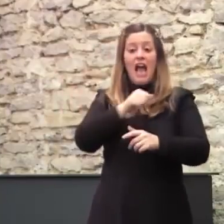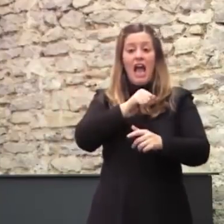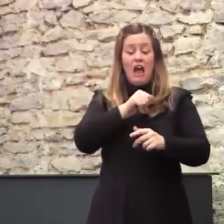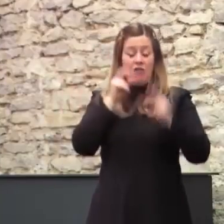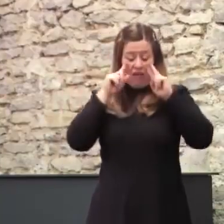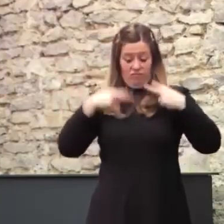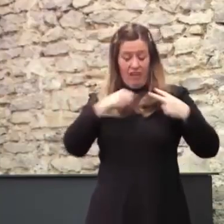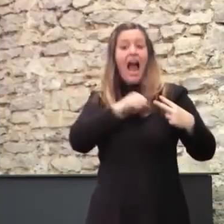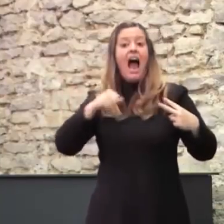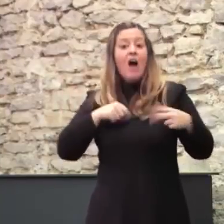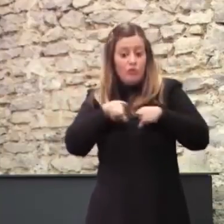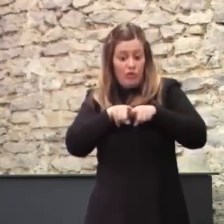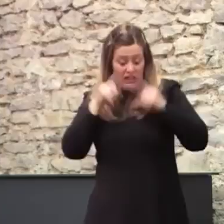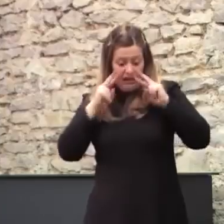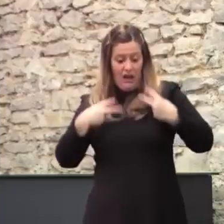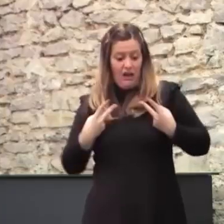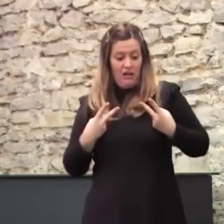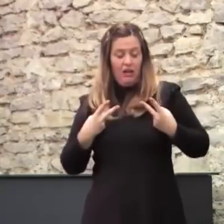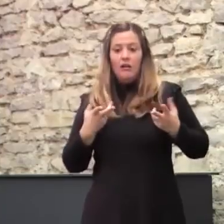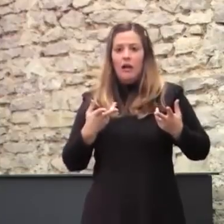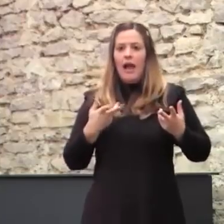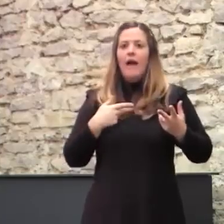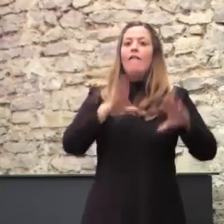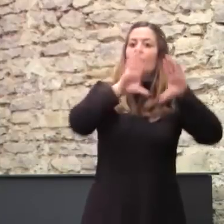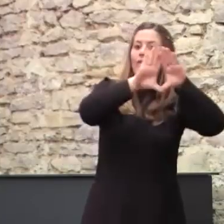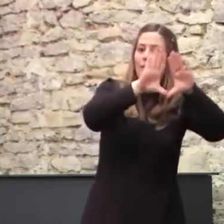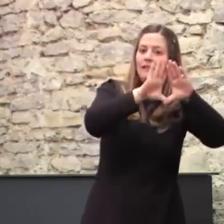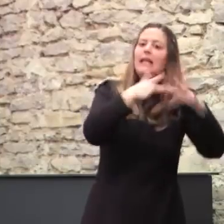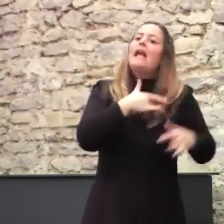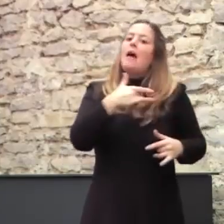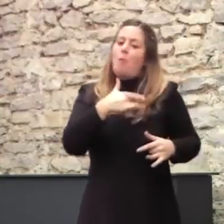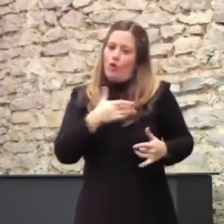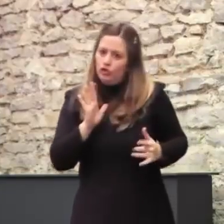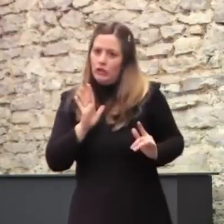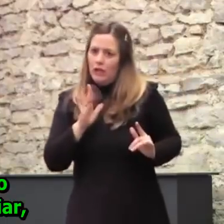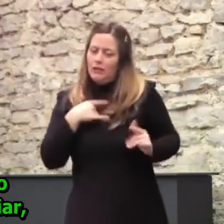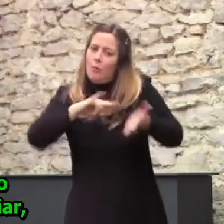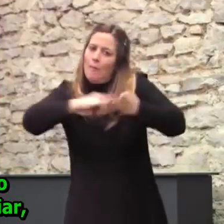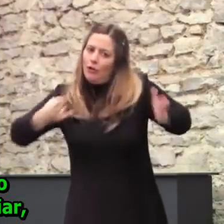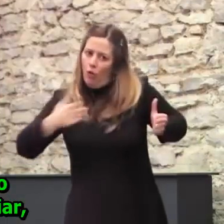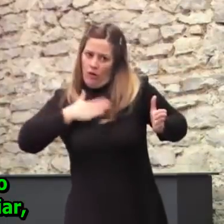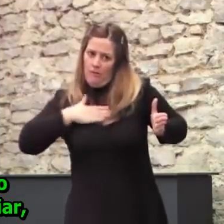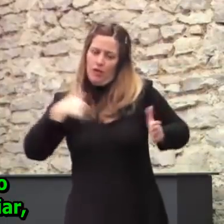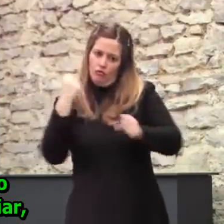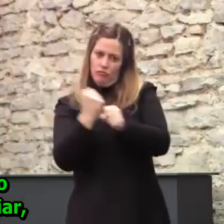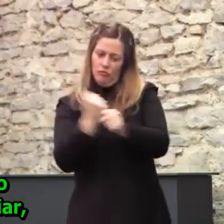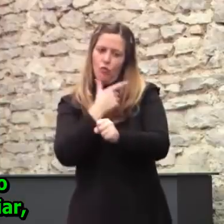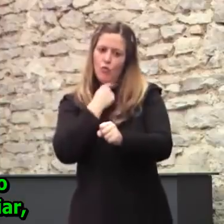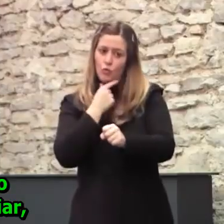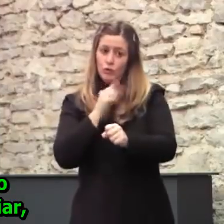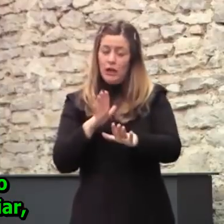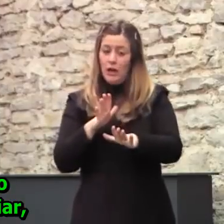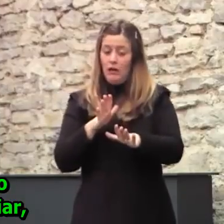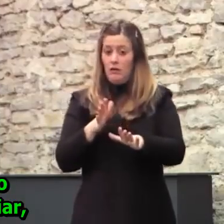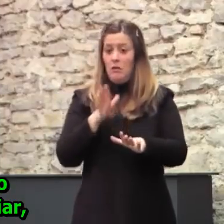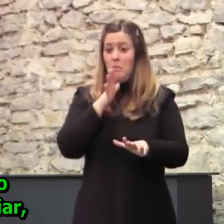claro, feminista y amorosa, ¿no? Es la metodología un poco con la que yo trabajo, ¿no? Basándome en la idea